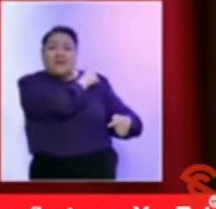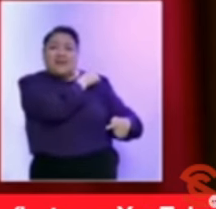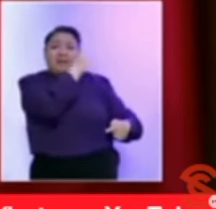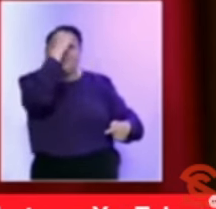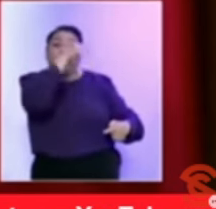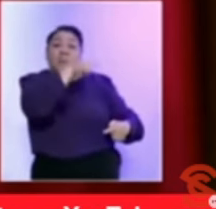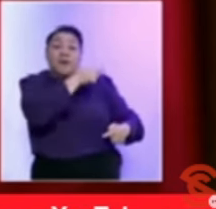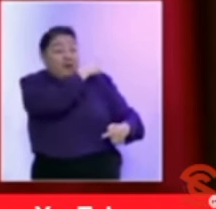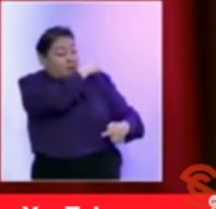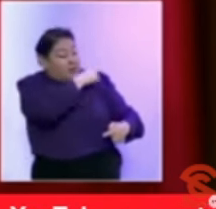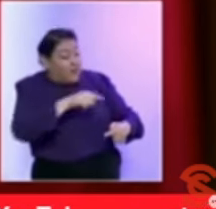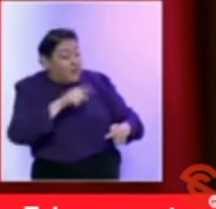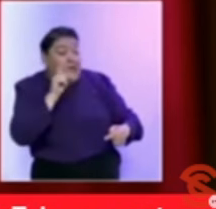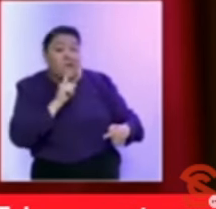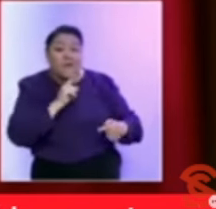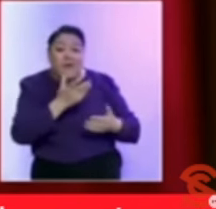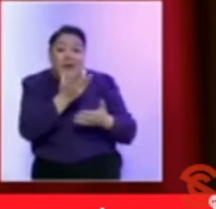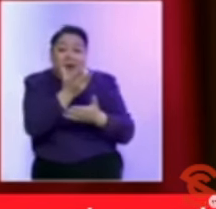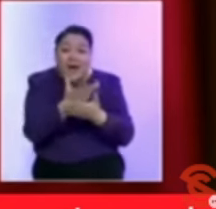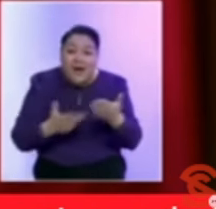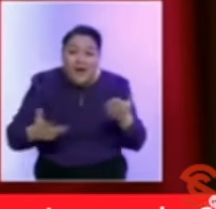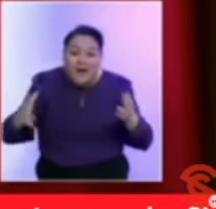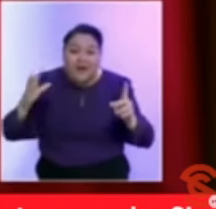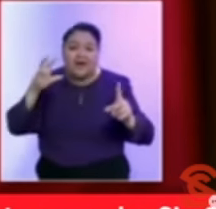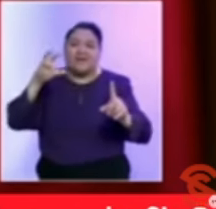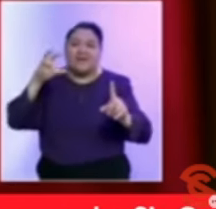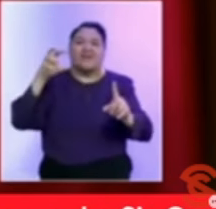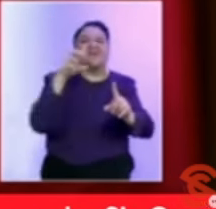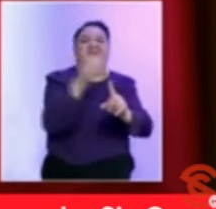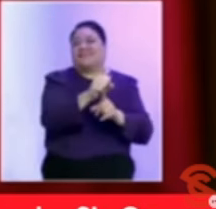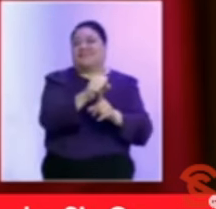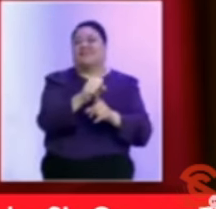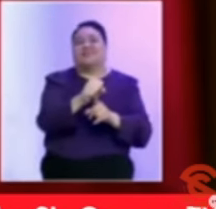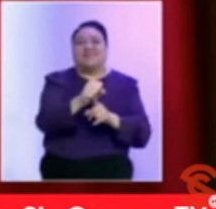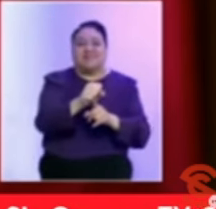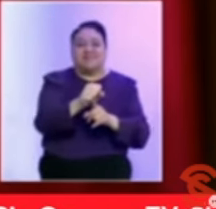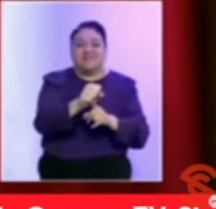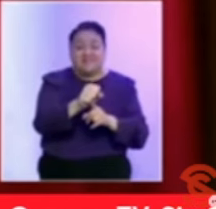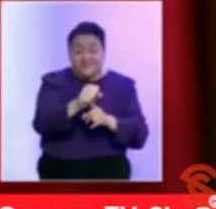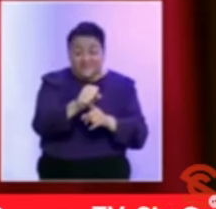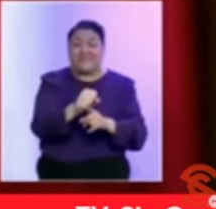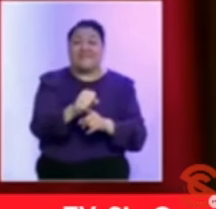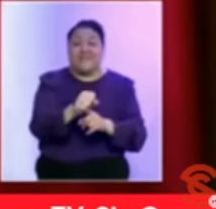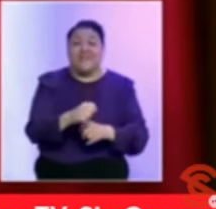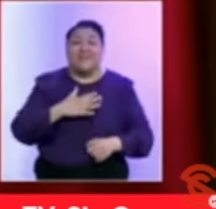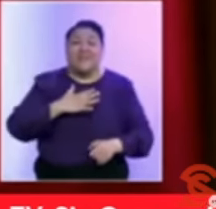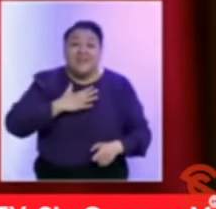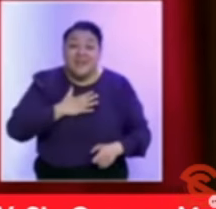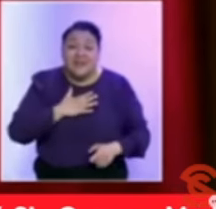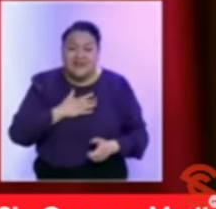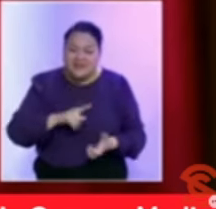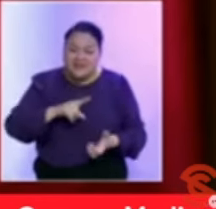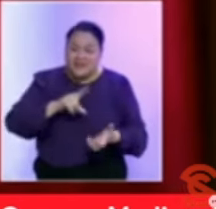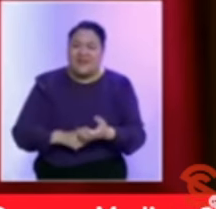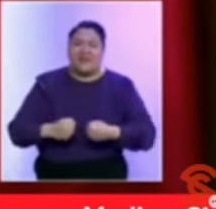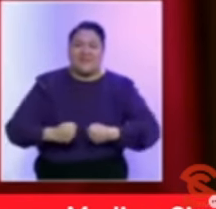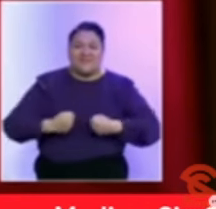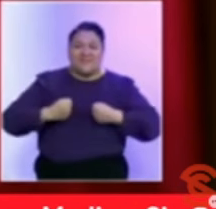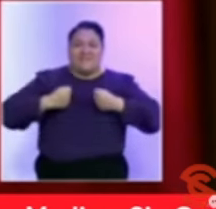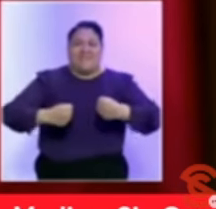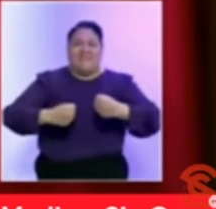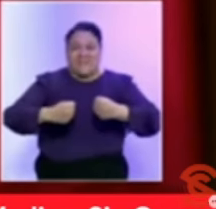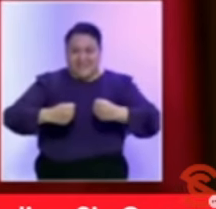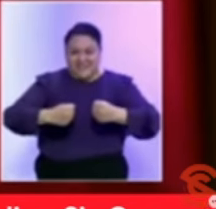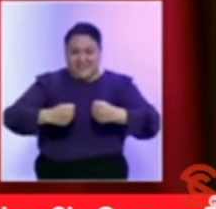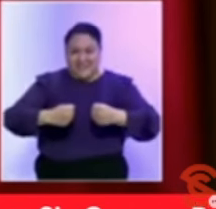que consigamos este alto reconocimiento llego nutrida y llena de la fuerza